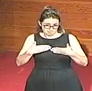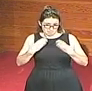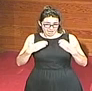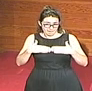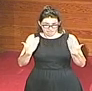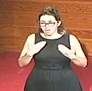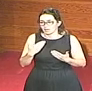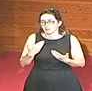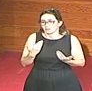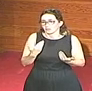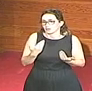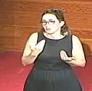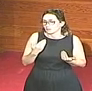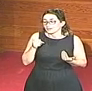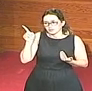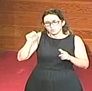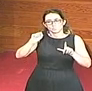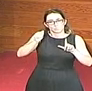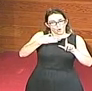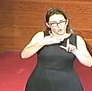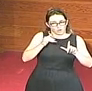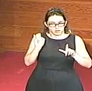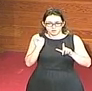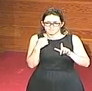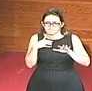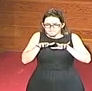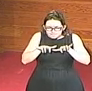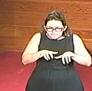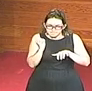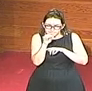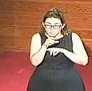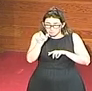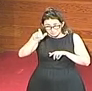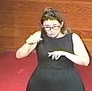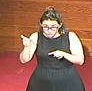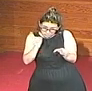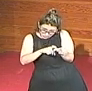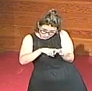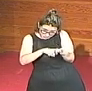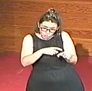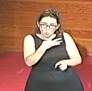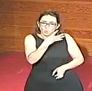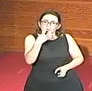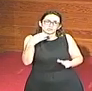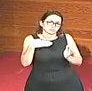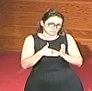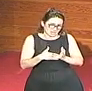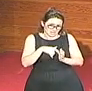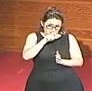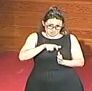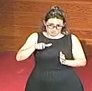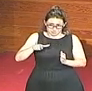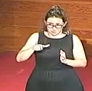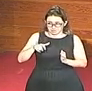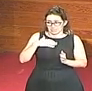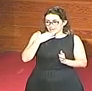Bueno, tenía el blog, ella escribía un blog, 400.000 suscriptores en todo el mundo, casi el número